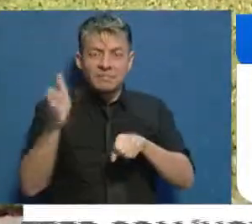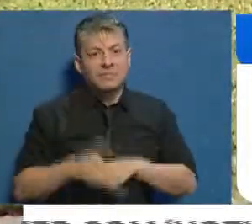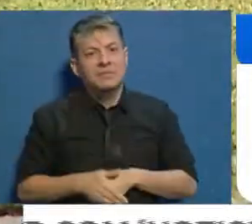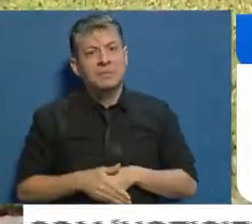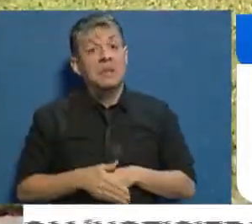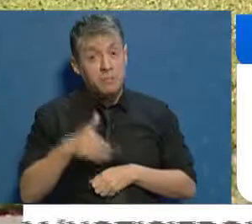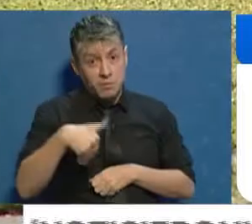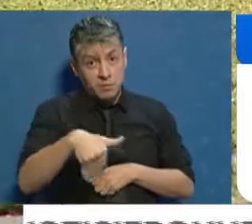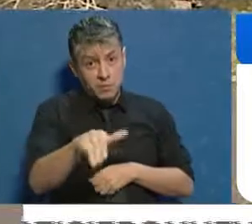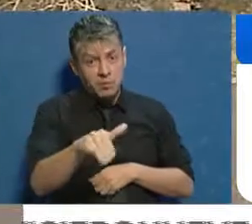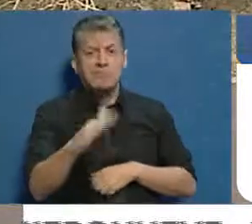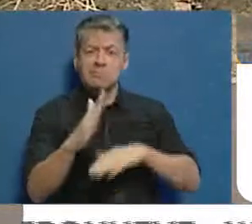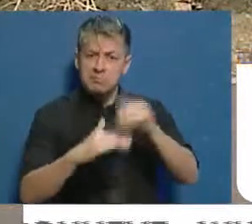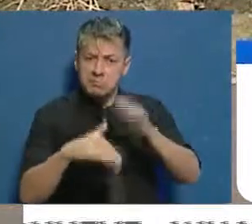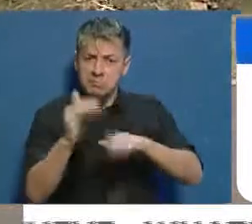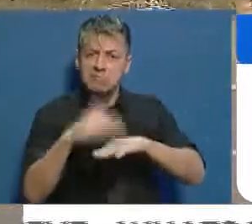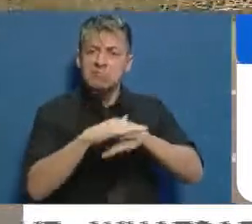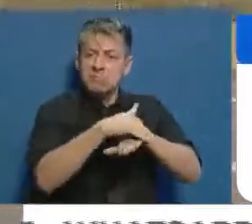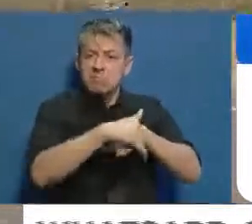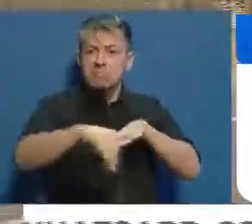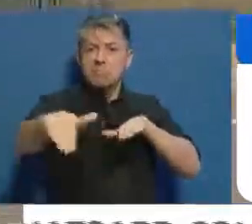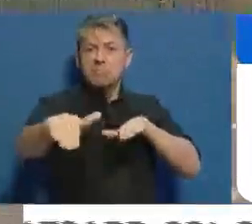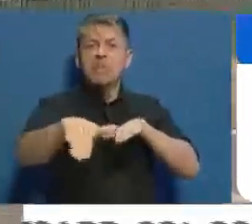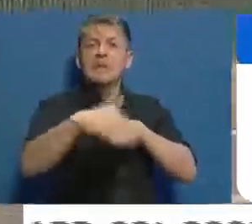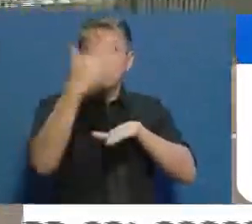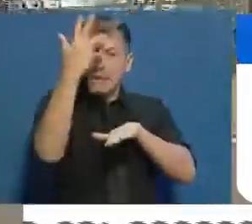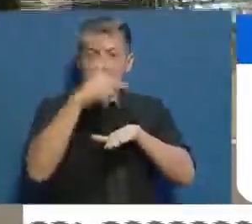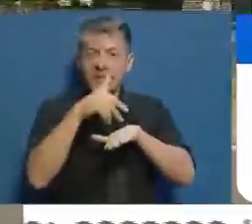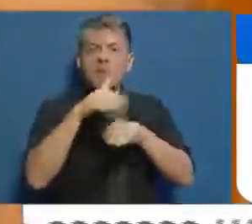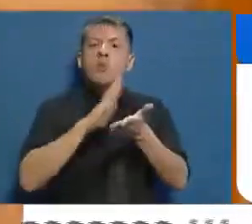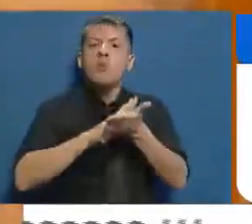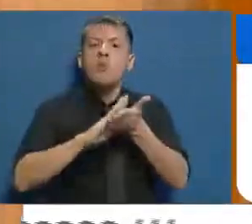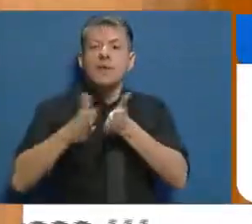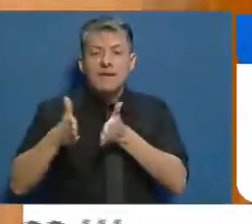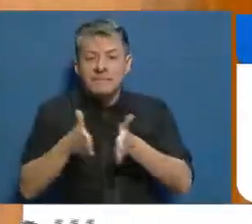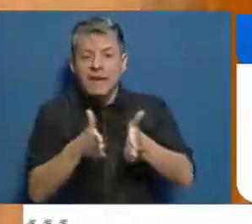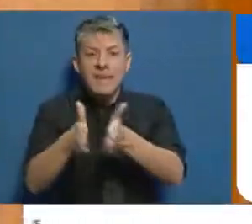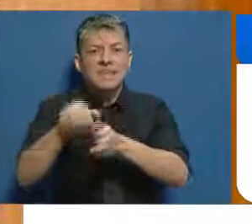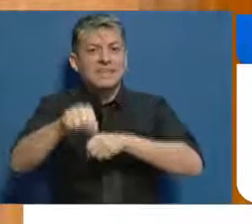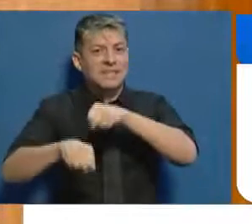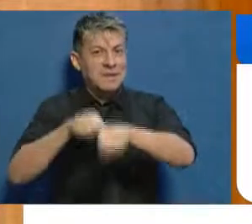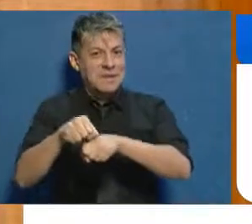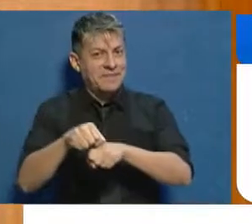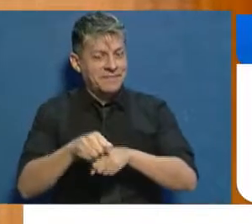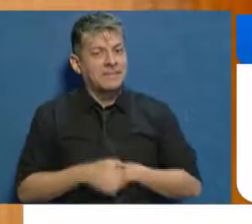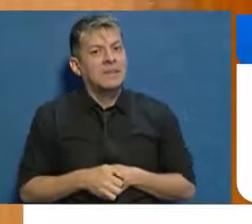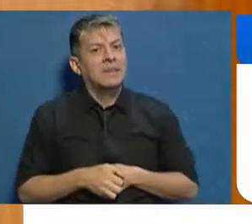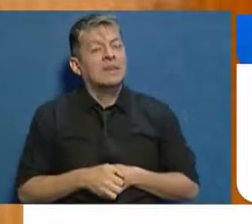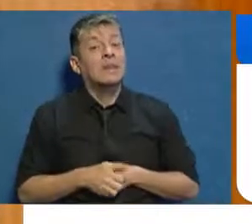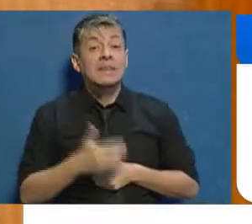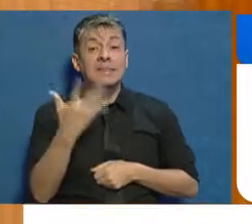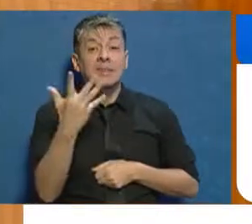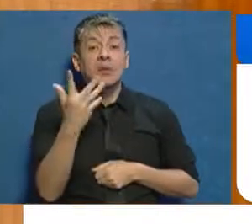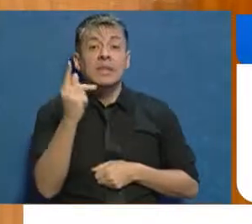días comenzará la construcción de una nueva ciclovía en la Avenida San Martín. Comenzar ahora con los casi 5 kilómetros